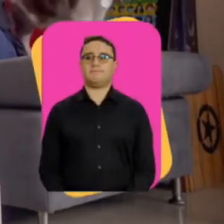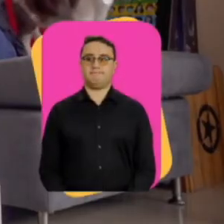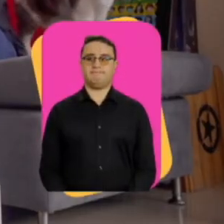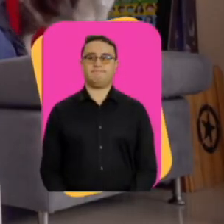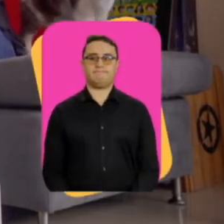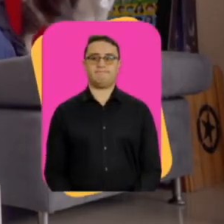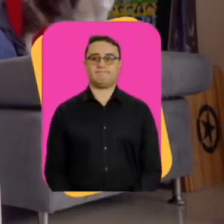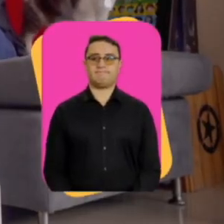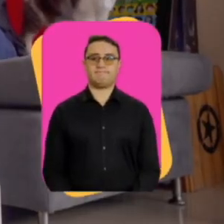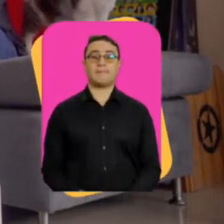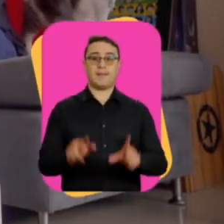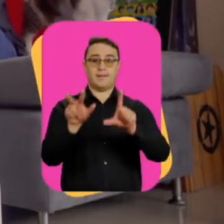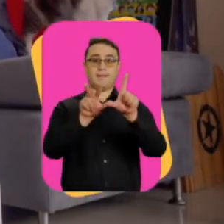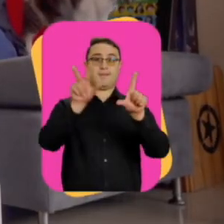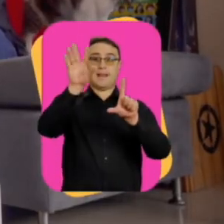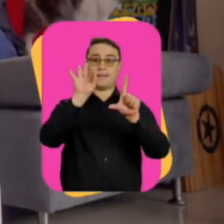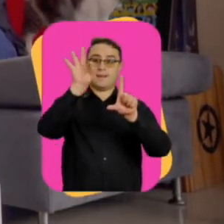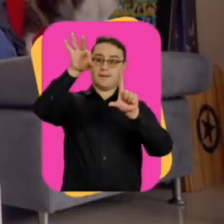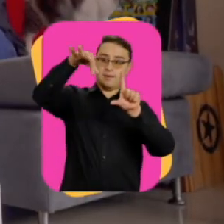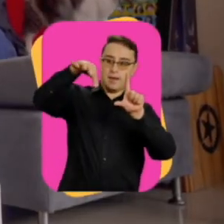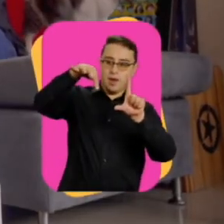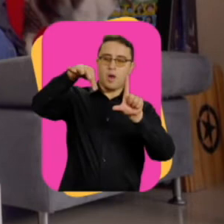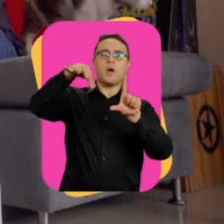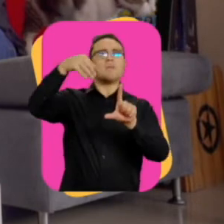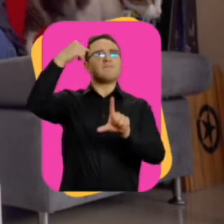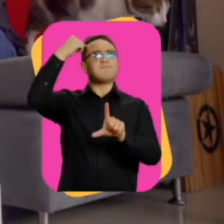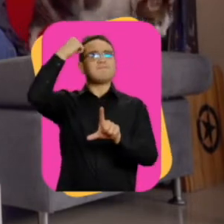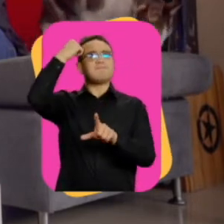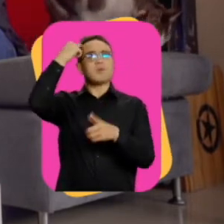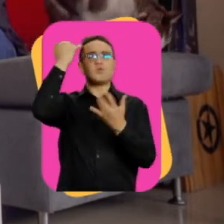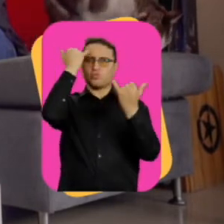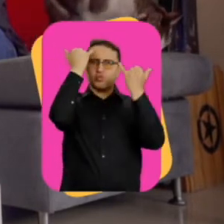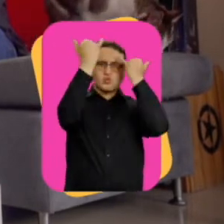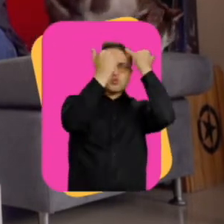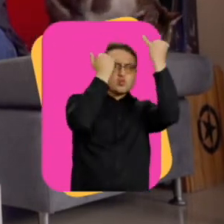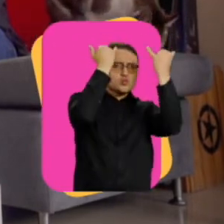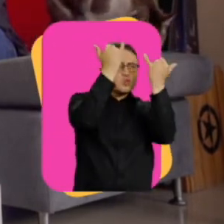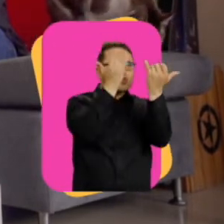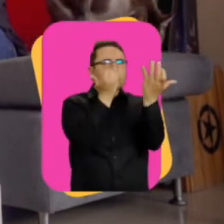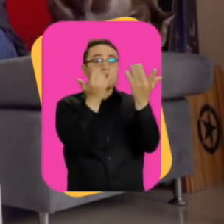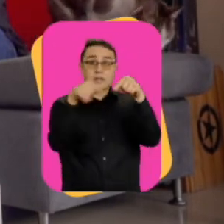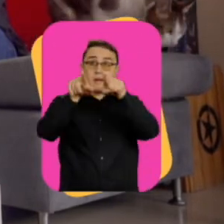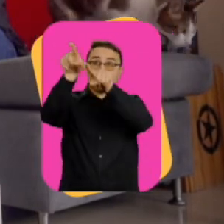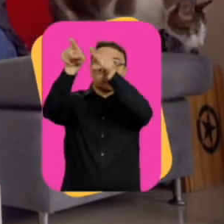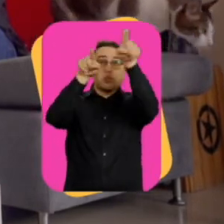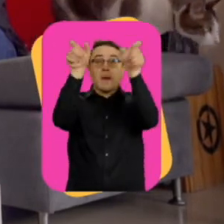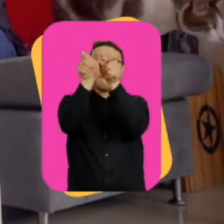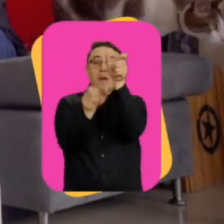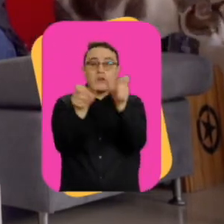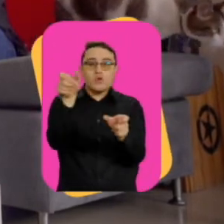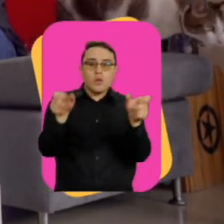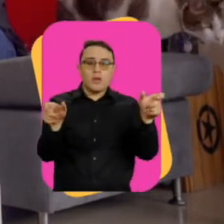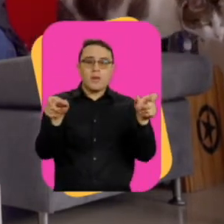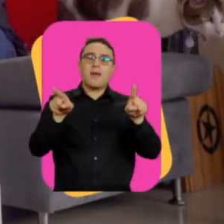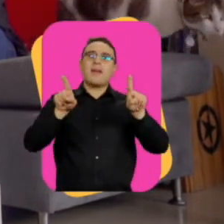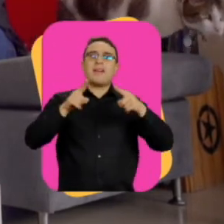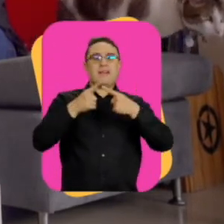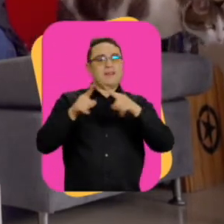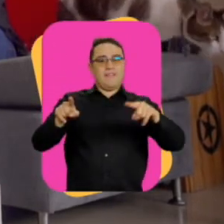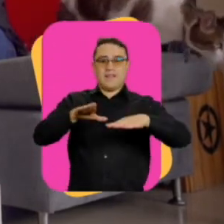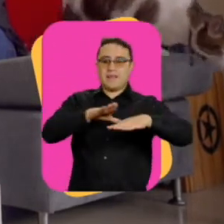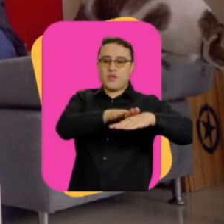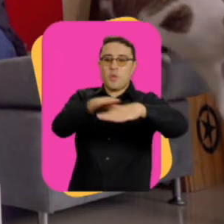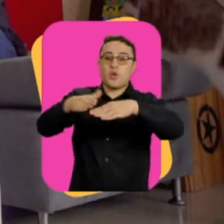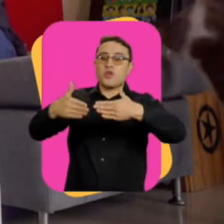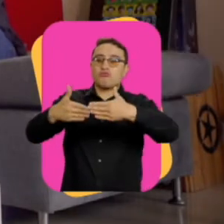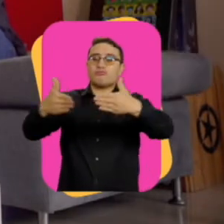al Semillero 13, nosotros queremos sondear las iniciativas y las ideas que ya tiene la gente. Mientras que en las convocatorias de producción